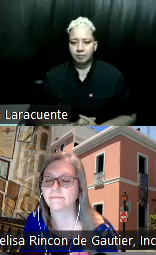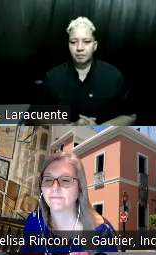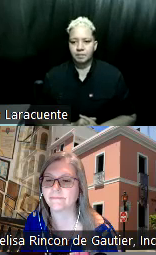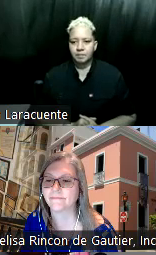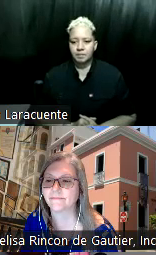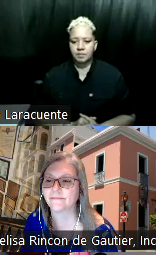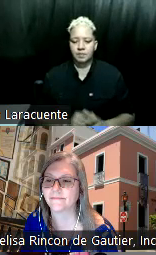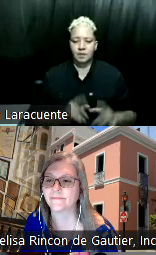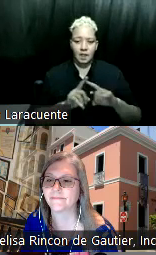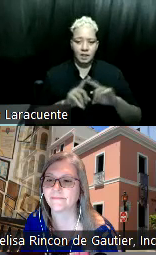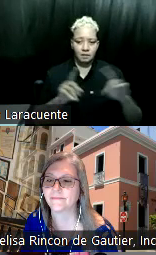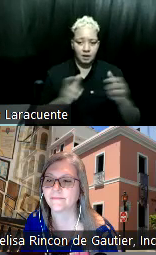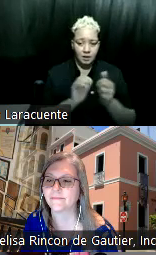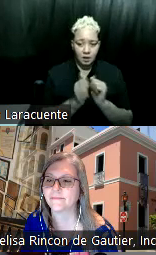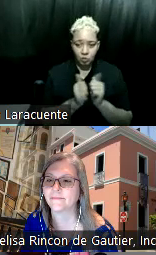en los torneos.